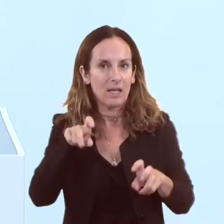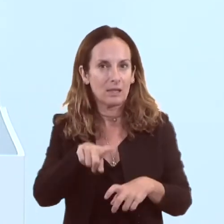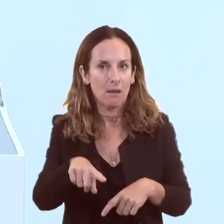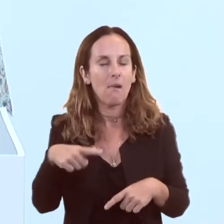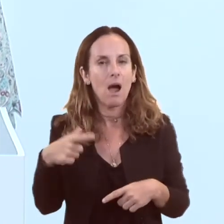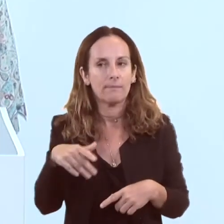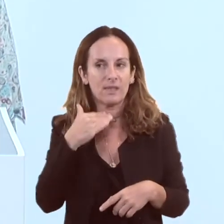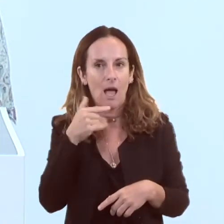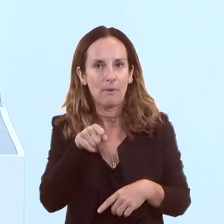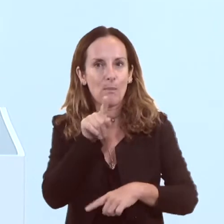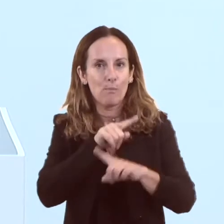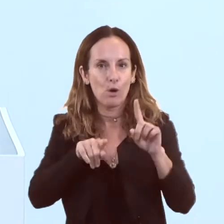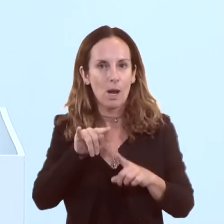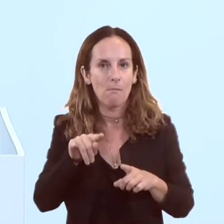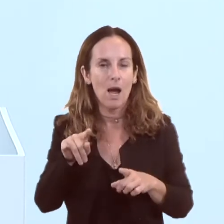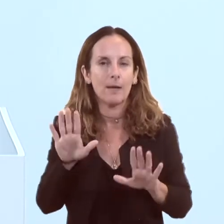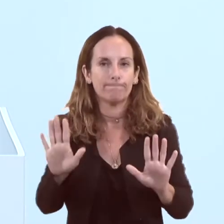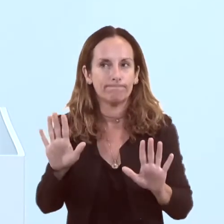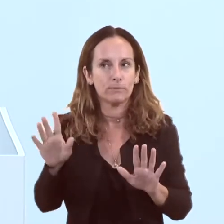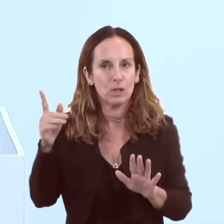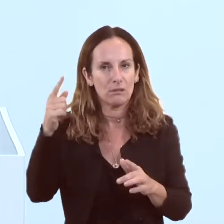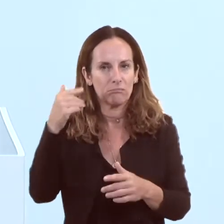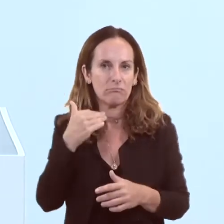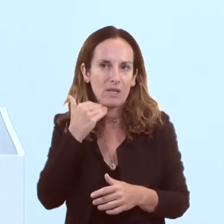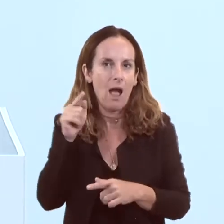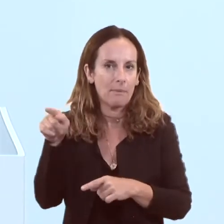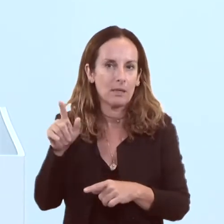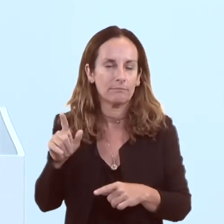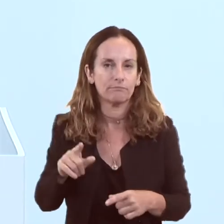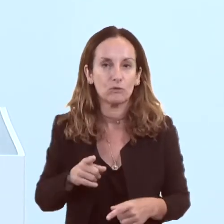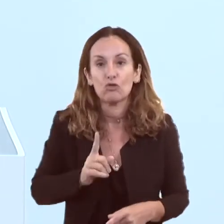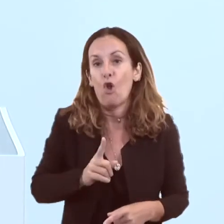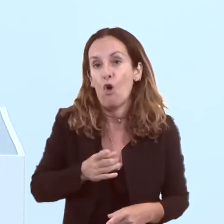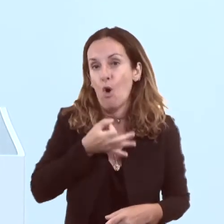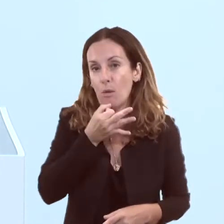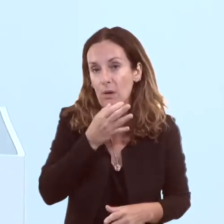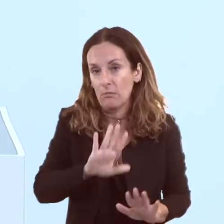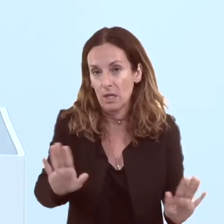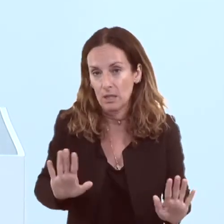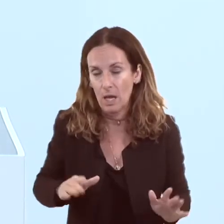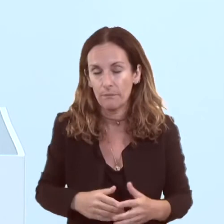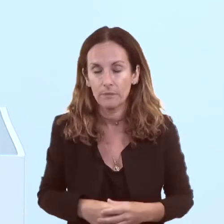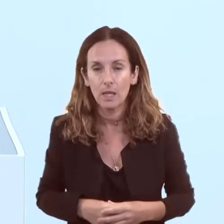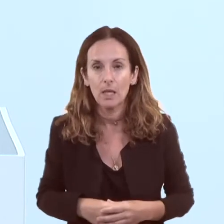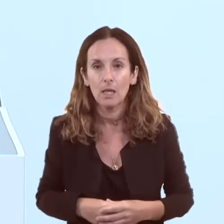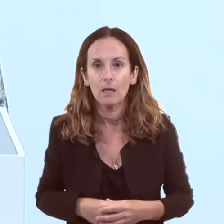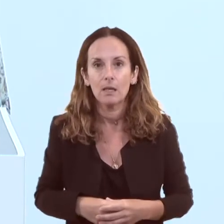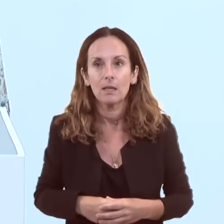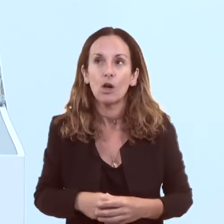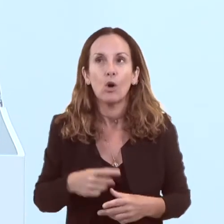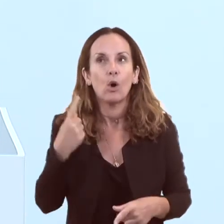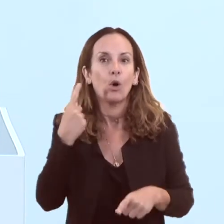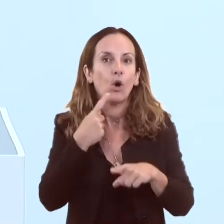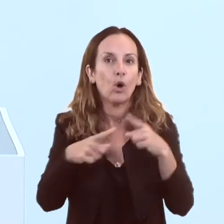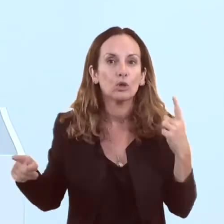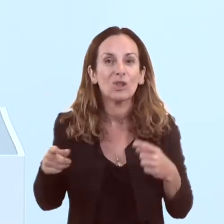en los que no entendemos no nos vamos a meter en ellos simplemente comentarlo otras cosas Pues sí pues Santa María era un pueblecito